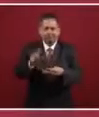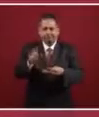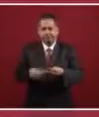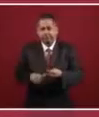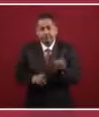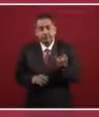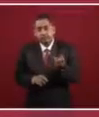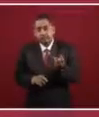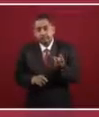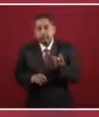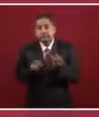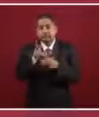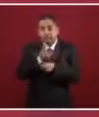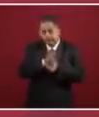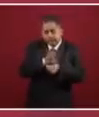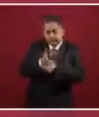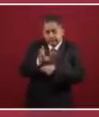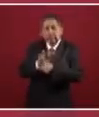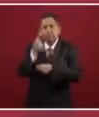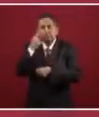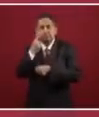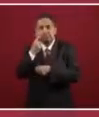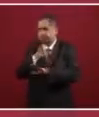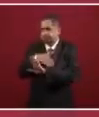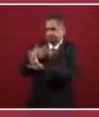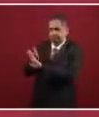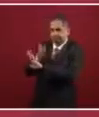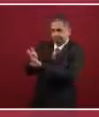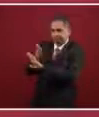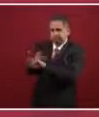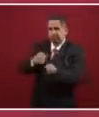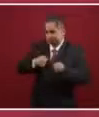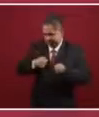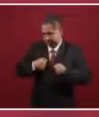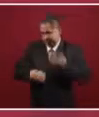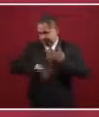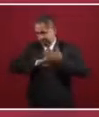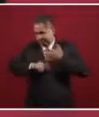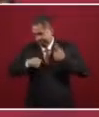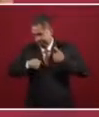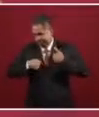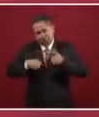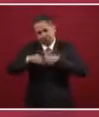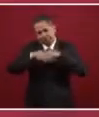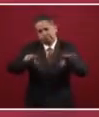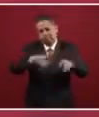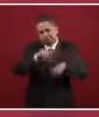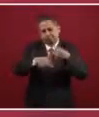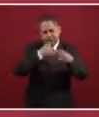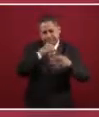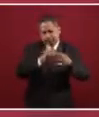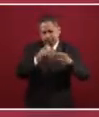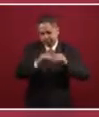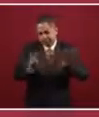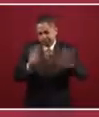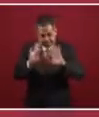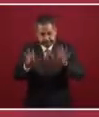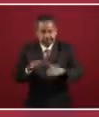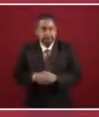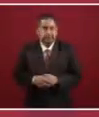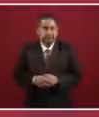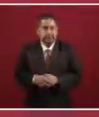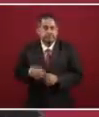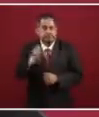y era para destruirme políticamente. Eso lo declararon después. Bueno, el